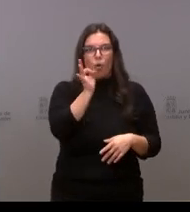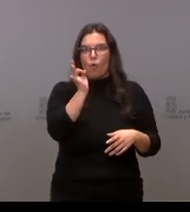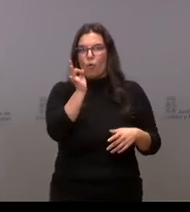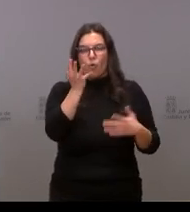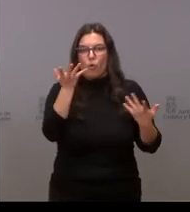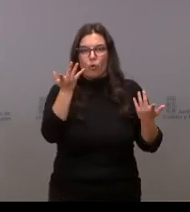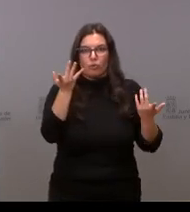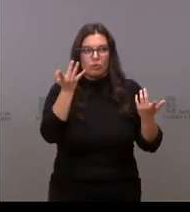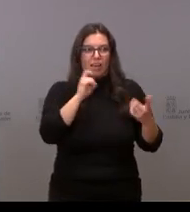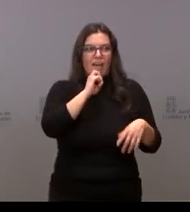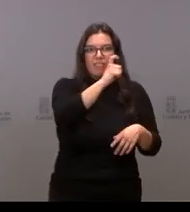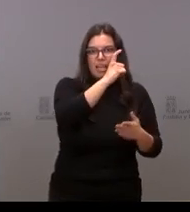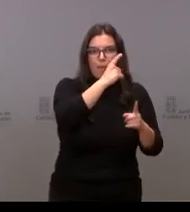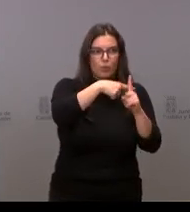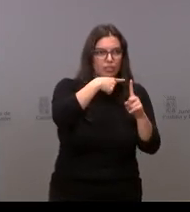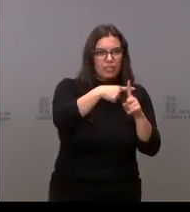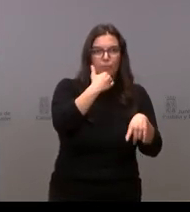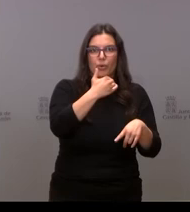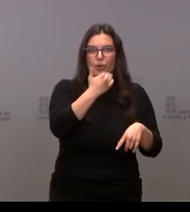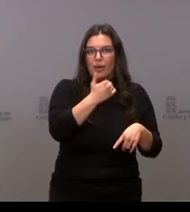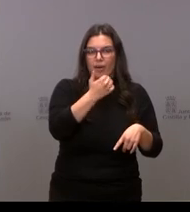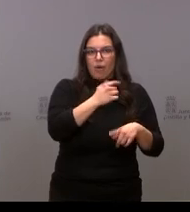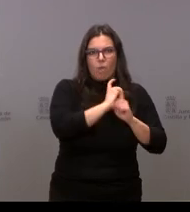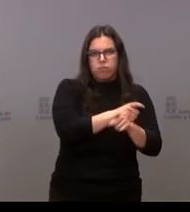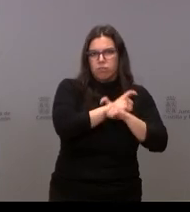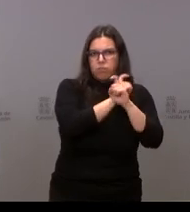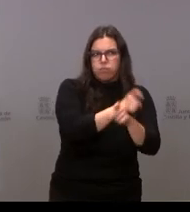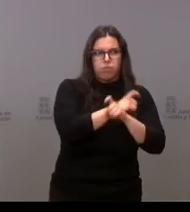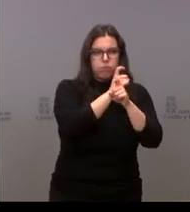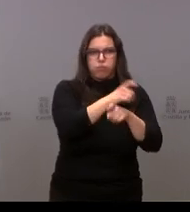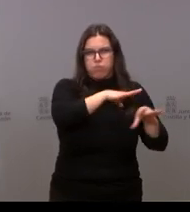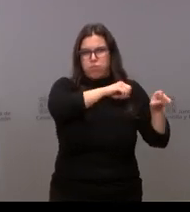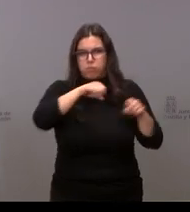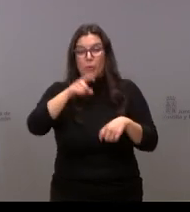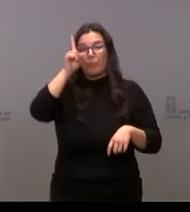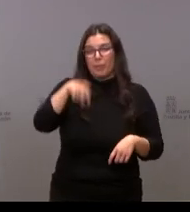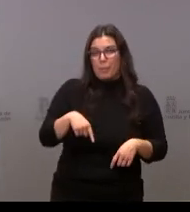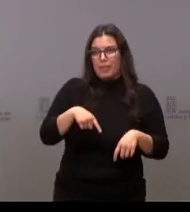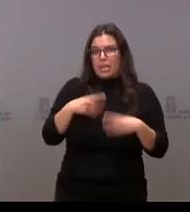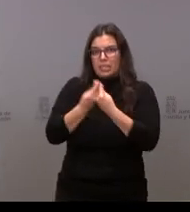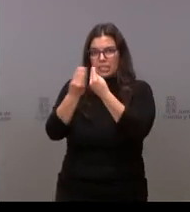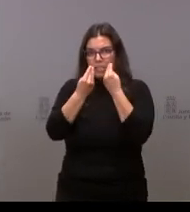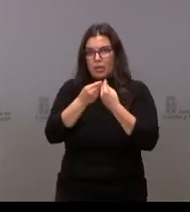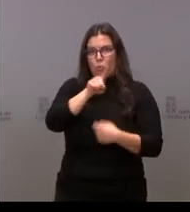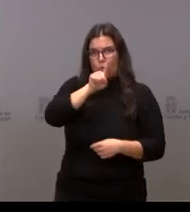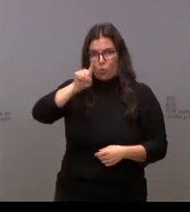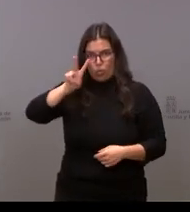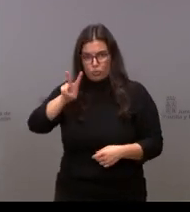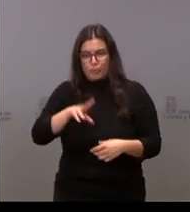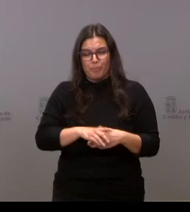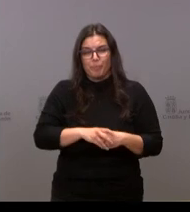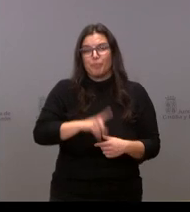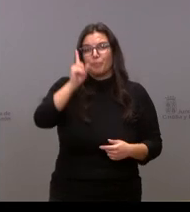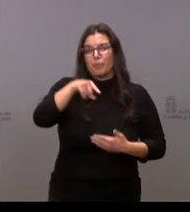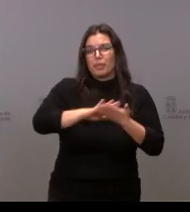comunicar que es que es positivo no sé cómo está este tema y se han notado también que el 112 está saturado y yo quería preguntar también por el